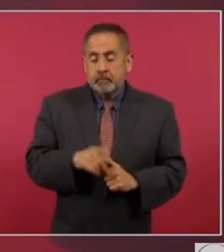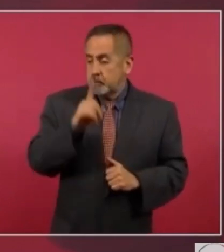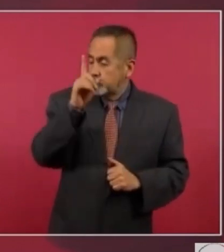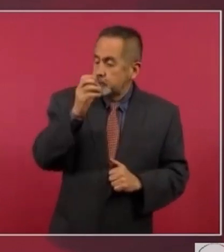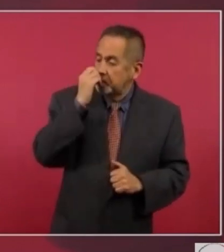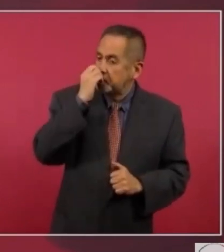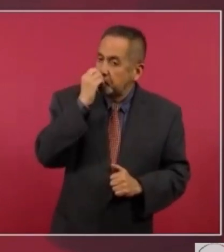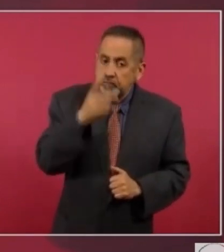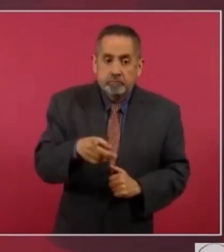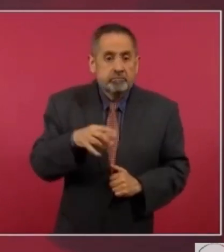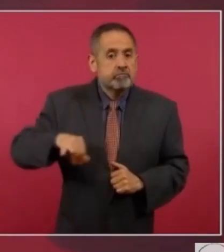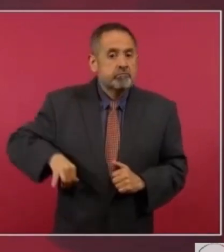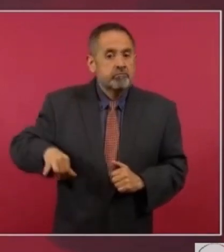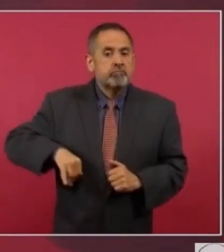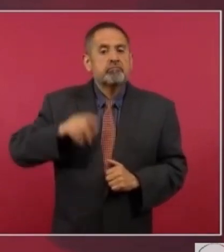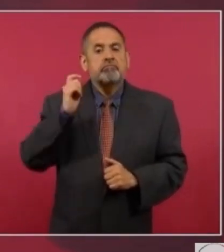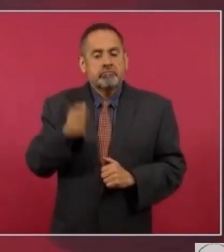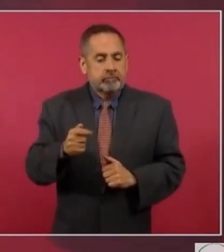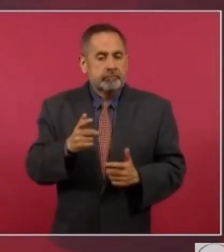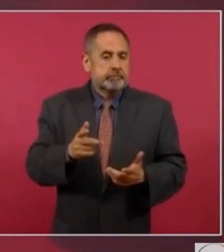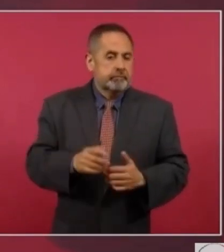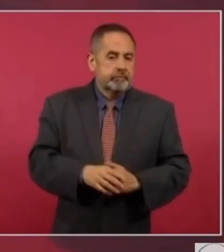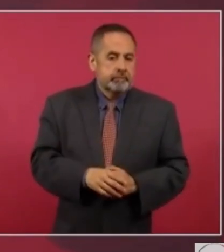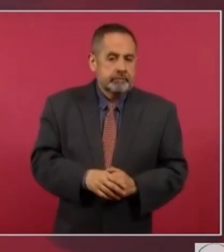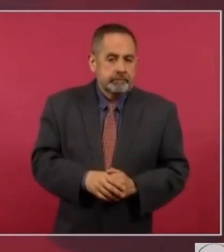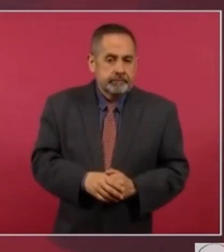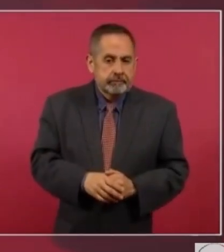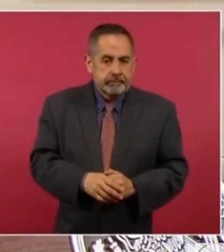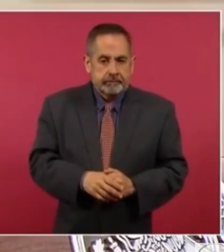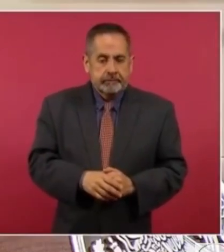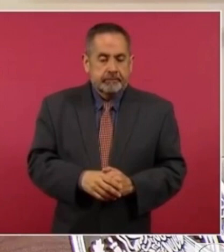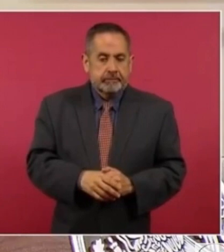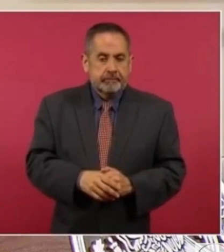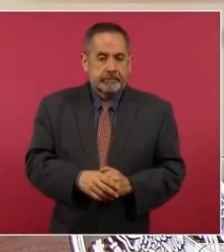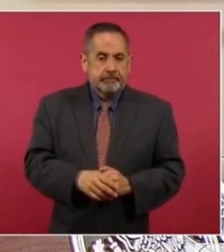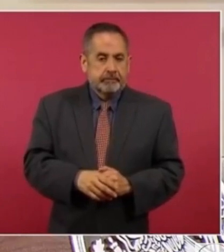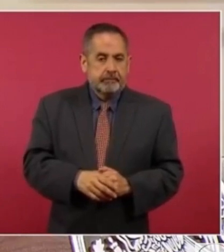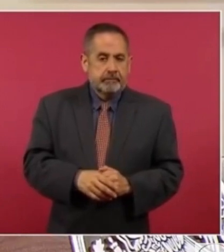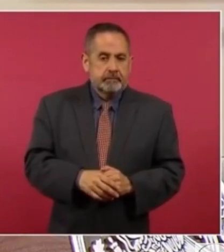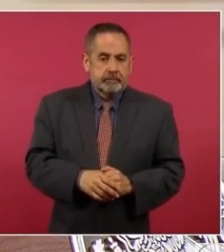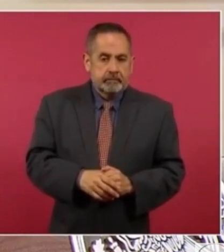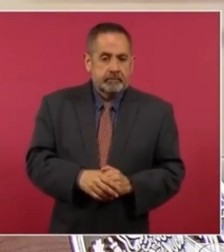de todo, repito, es que